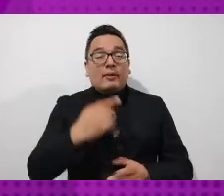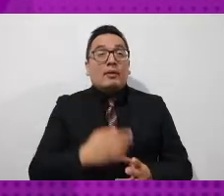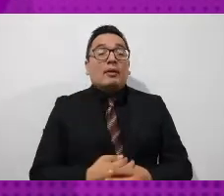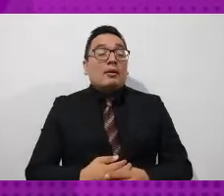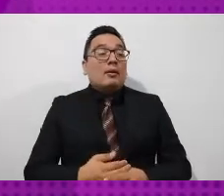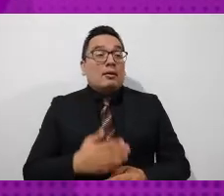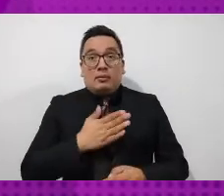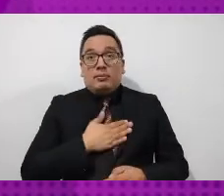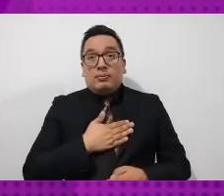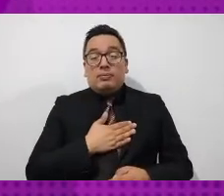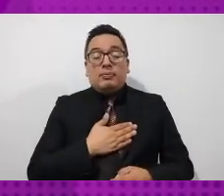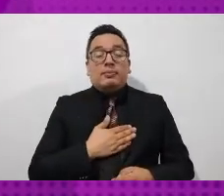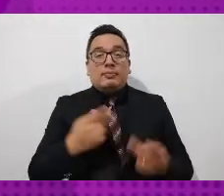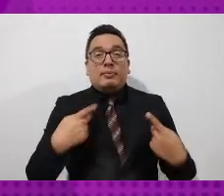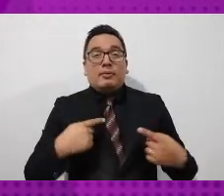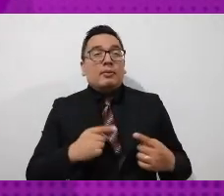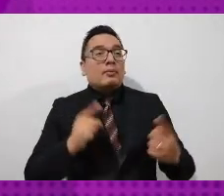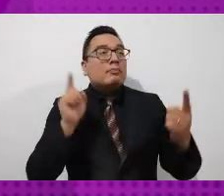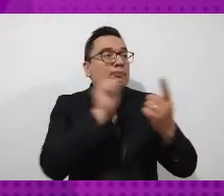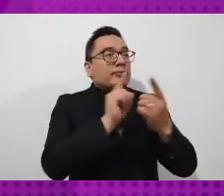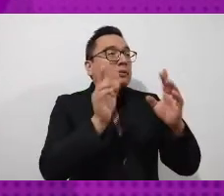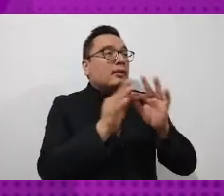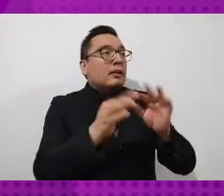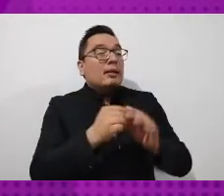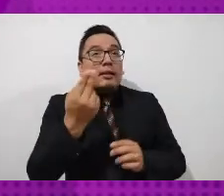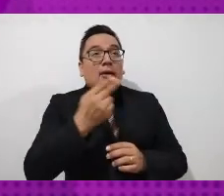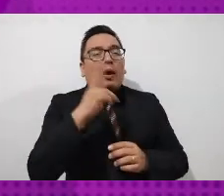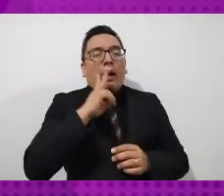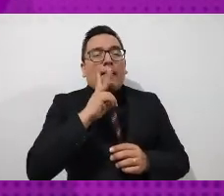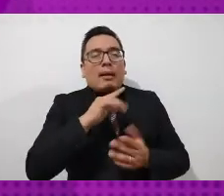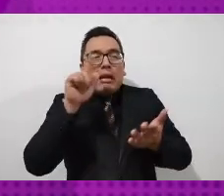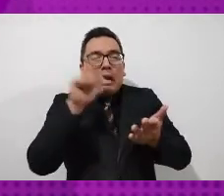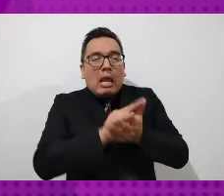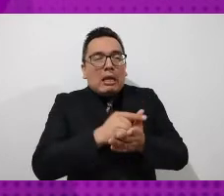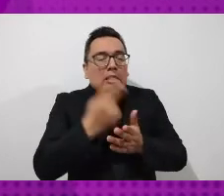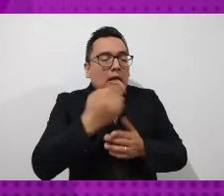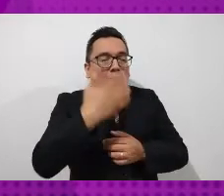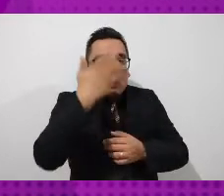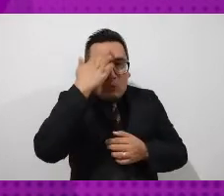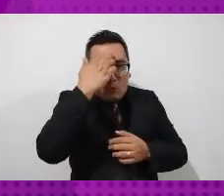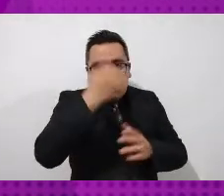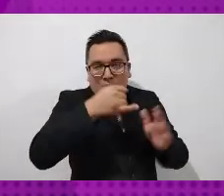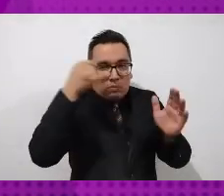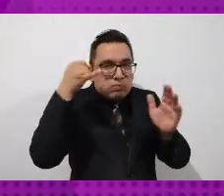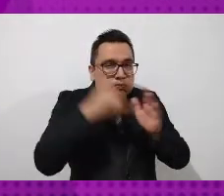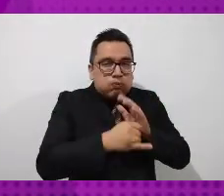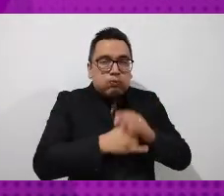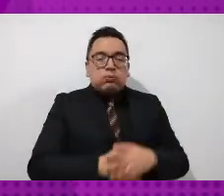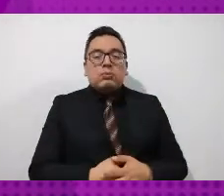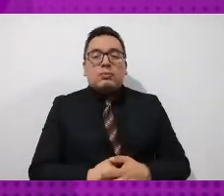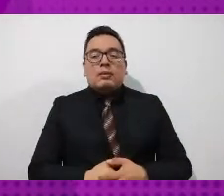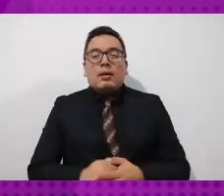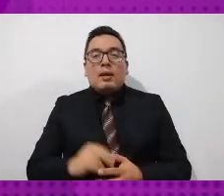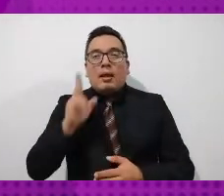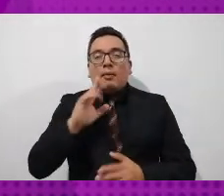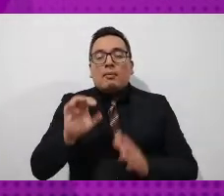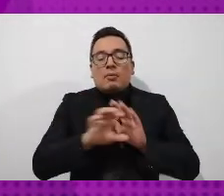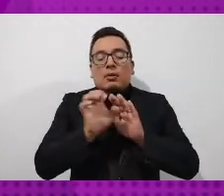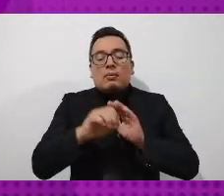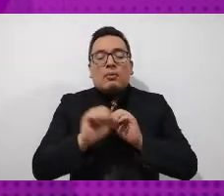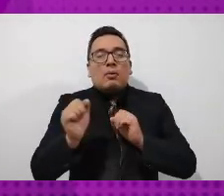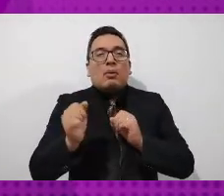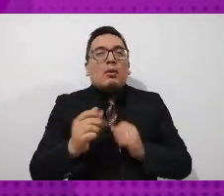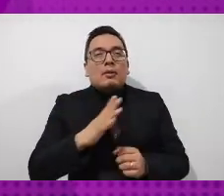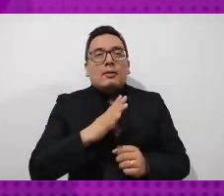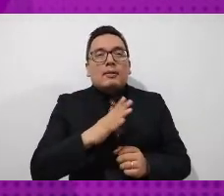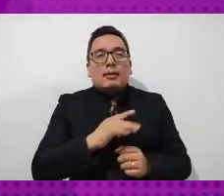diría a la ciudadanía es que cheque la ley. Y para este propósito, la ley que rige estos